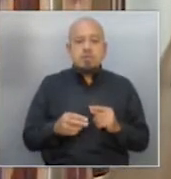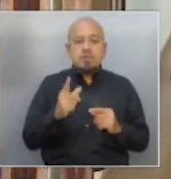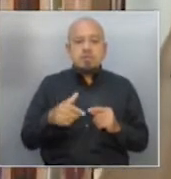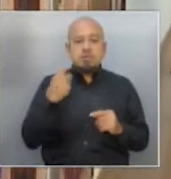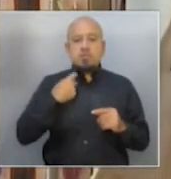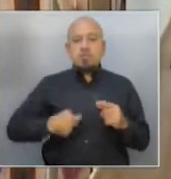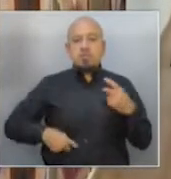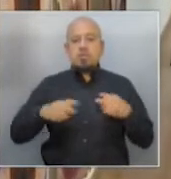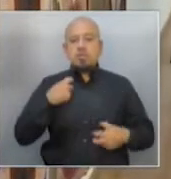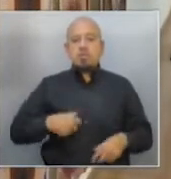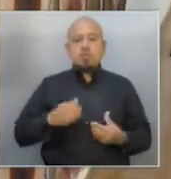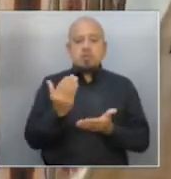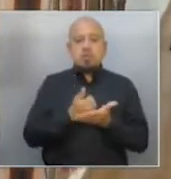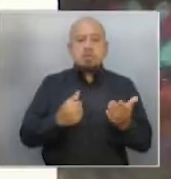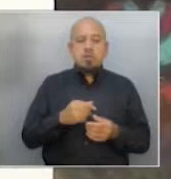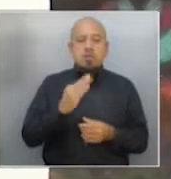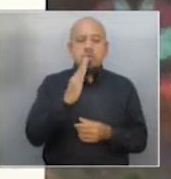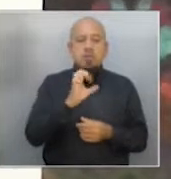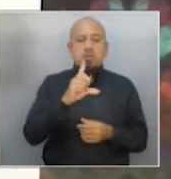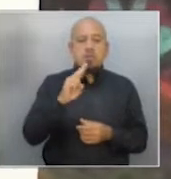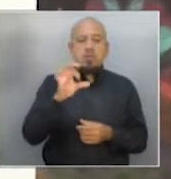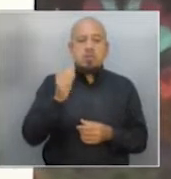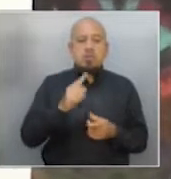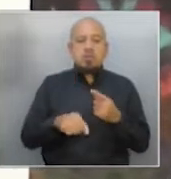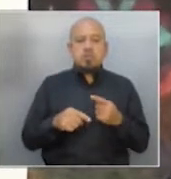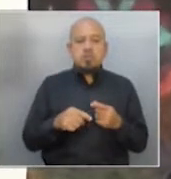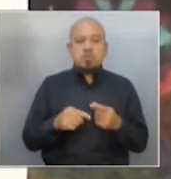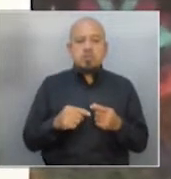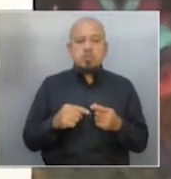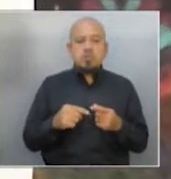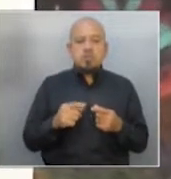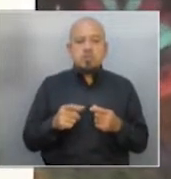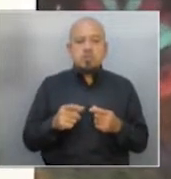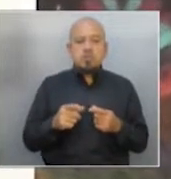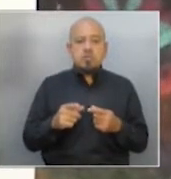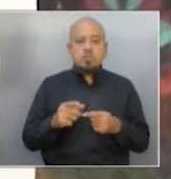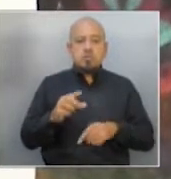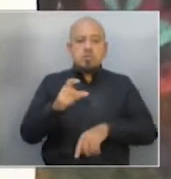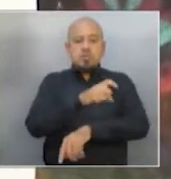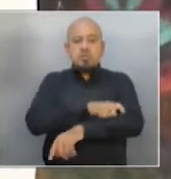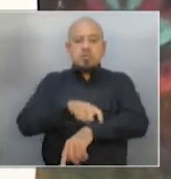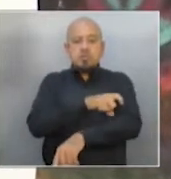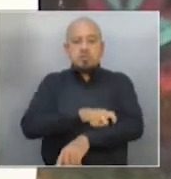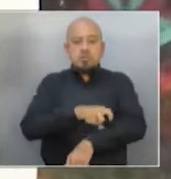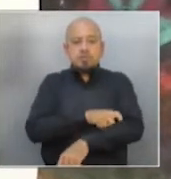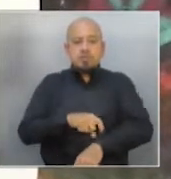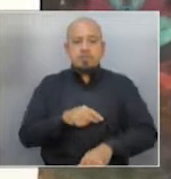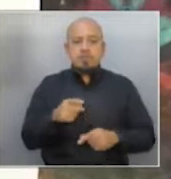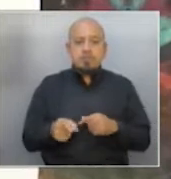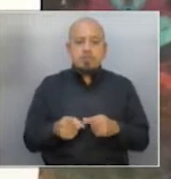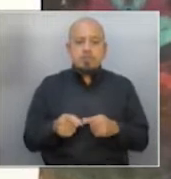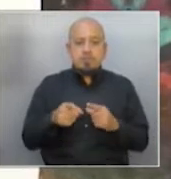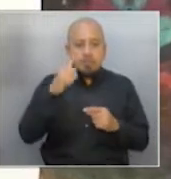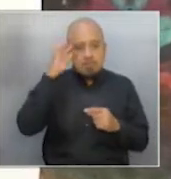la ropa para ir quitando las pelucitas? Es un aparatito a pilas con el que sacás los rolitos, ¿no? Las cositas de la ropa. Pero ¿qué pasa? En realidad eso